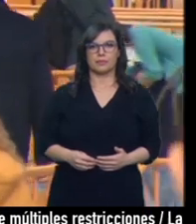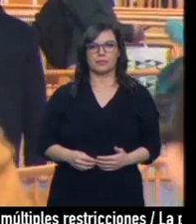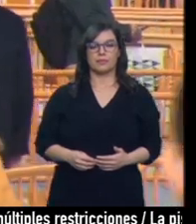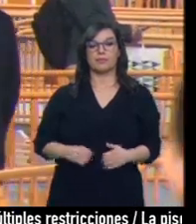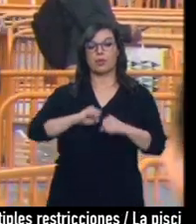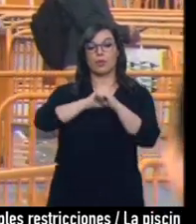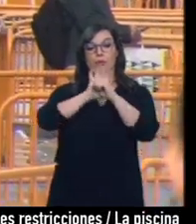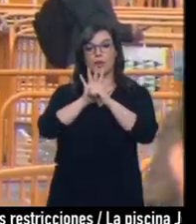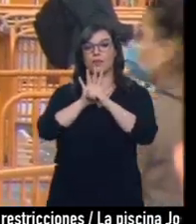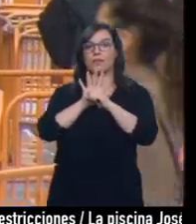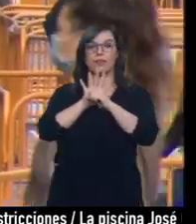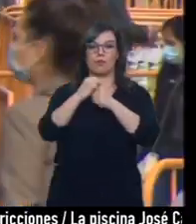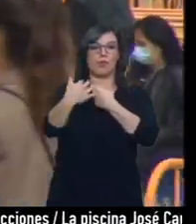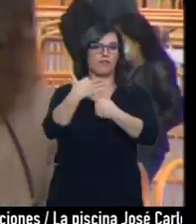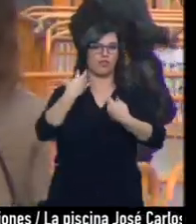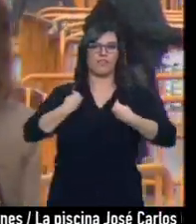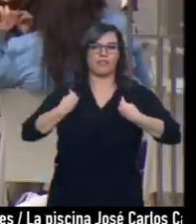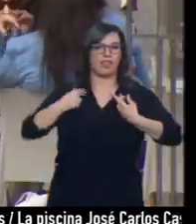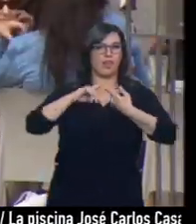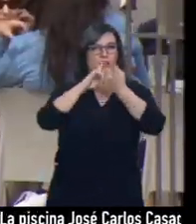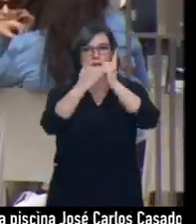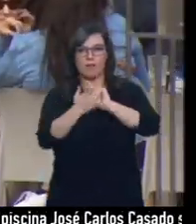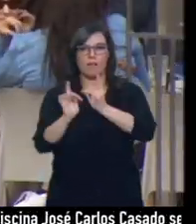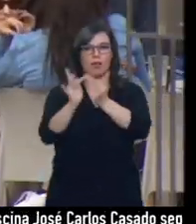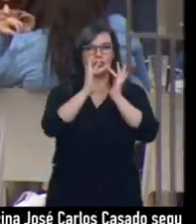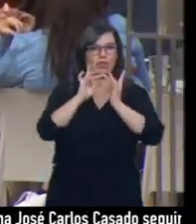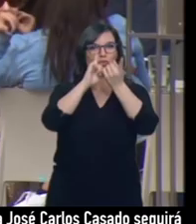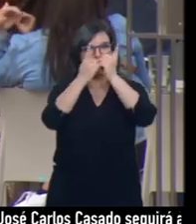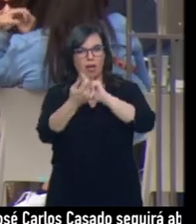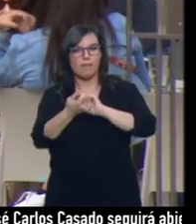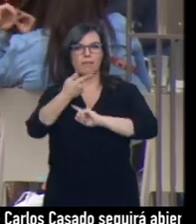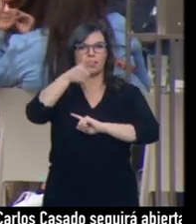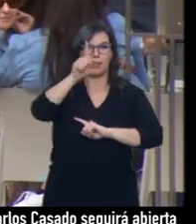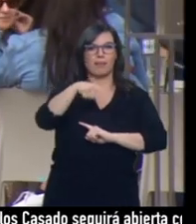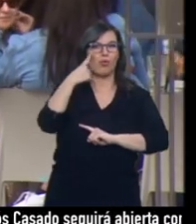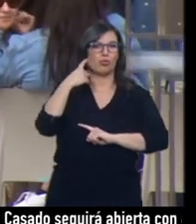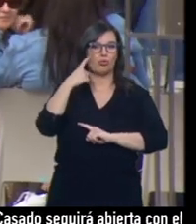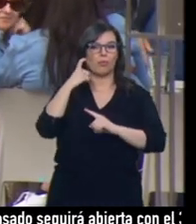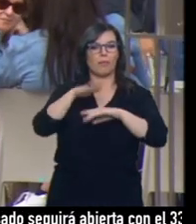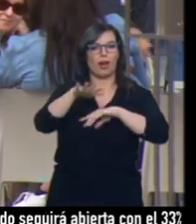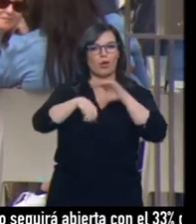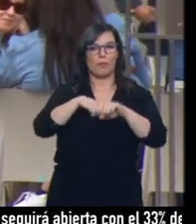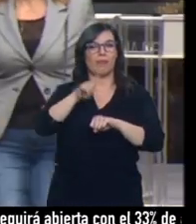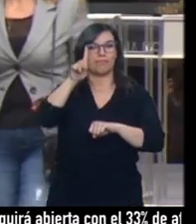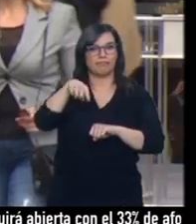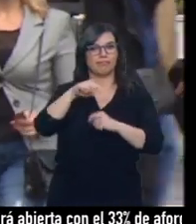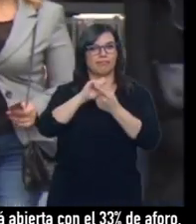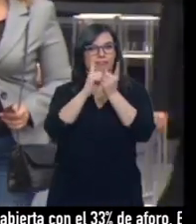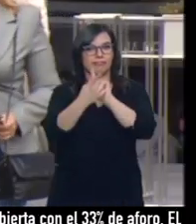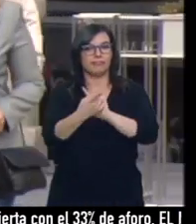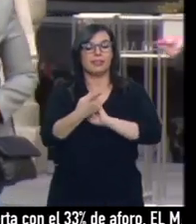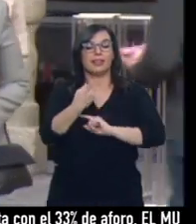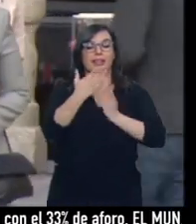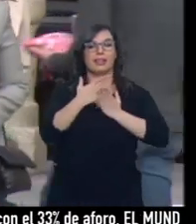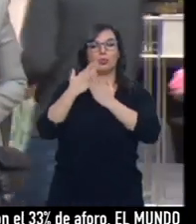El coronavirus ha cambiado nuestra vida, nuestra forma de relacionarnos y también nuestros hábitos de consumo. Según un estudio del Observatorio